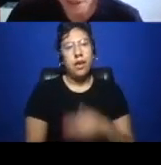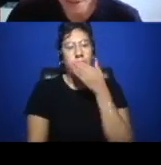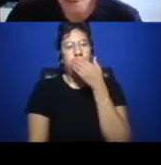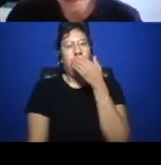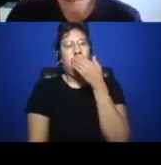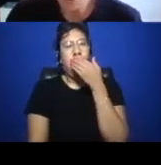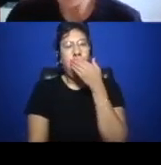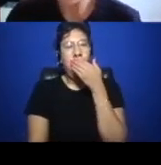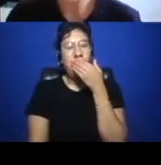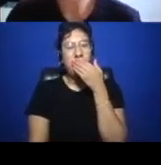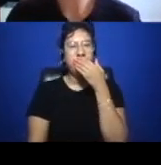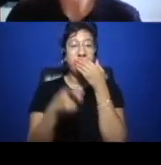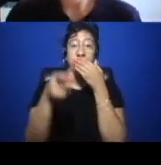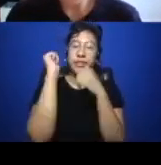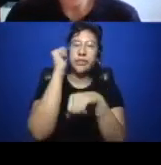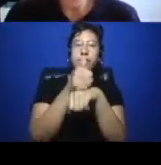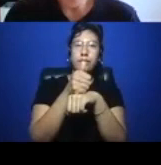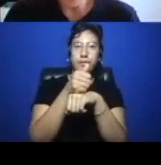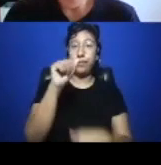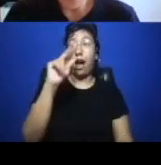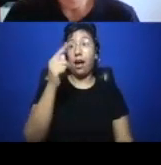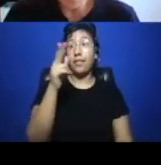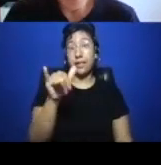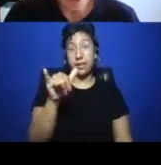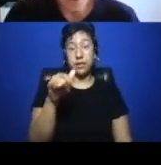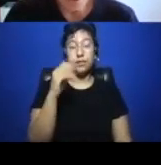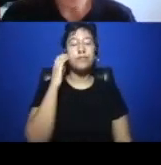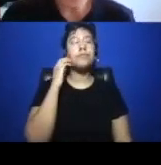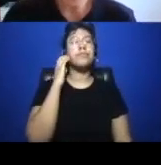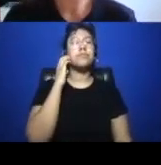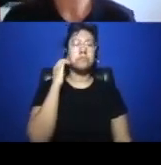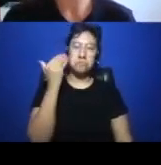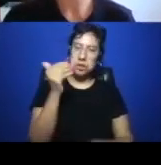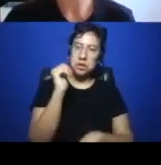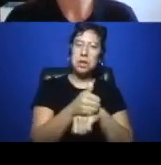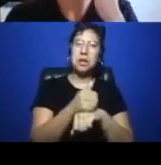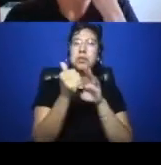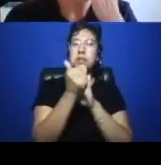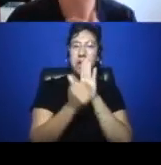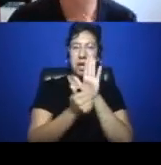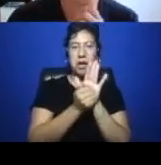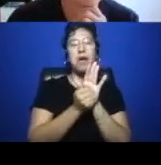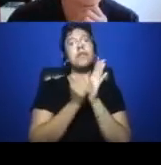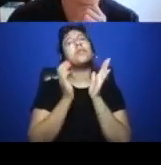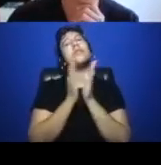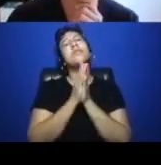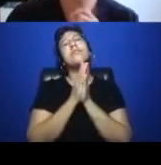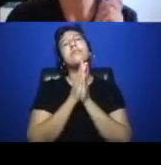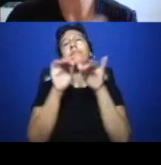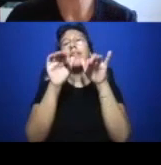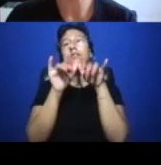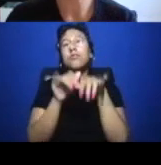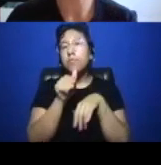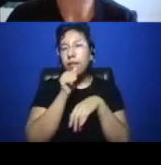Entonces, cuando instalas Alfi, te va a preguntar, te va a pedir hacer tu cuenta